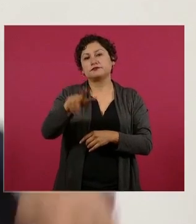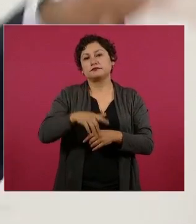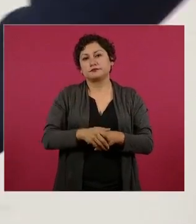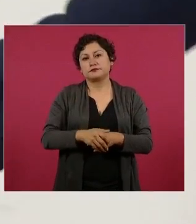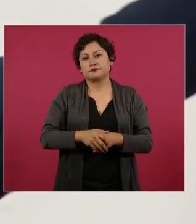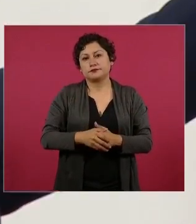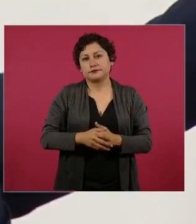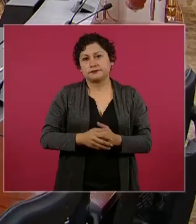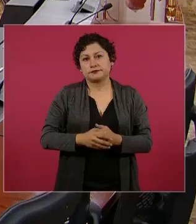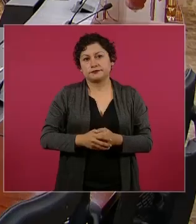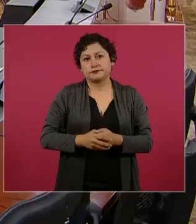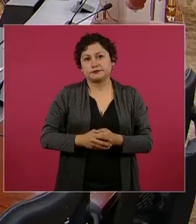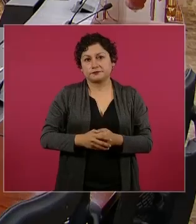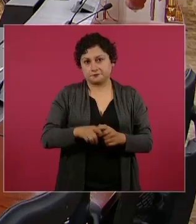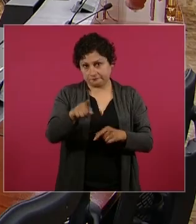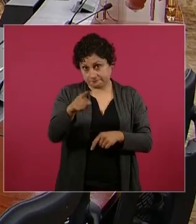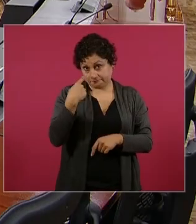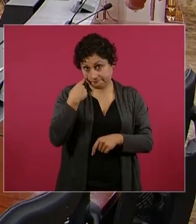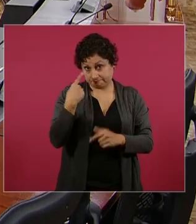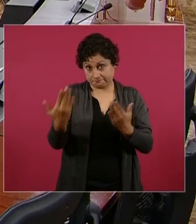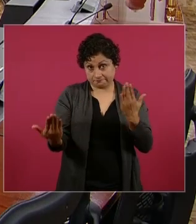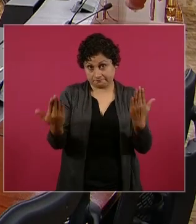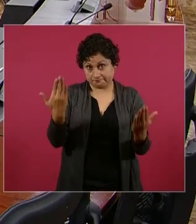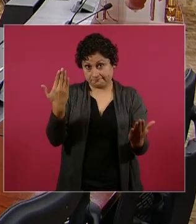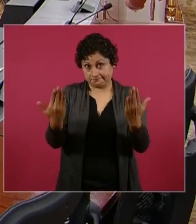Mejía. Vean los dos